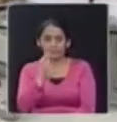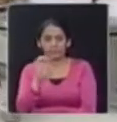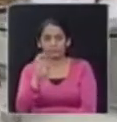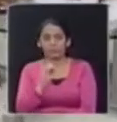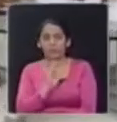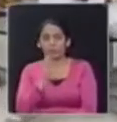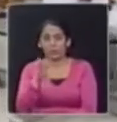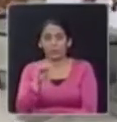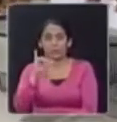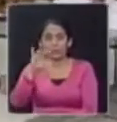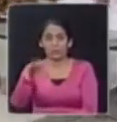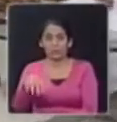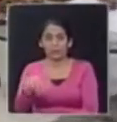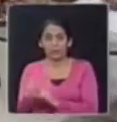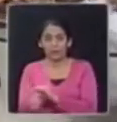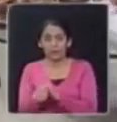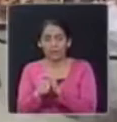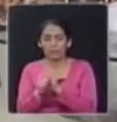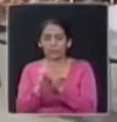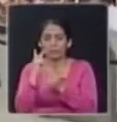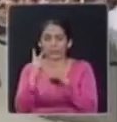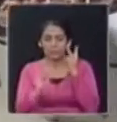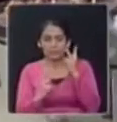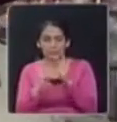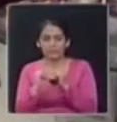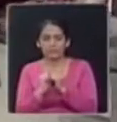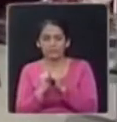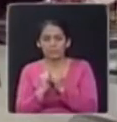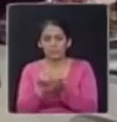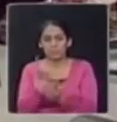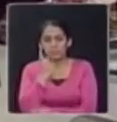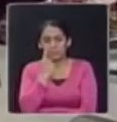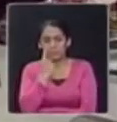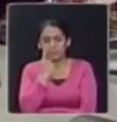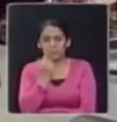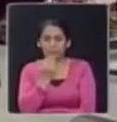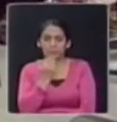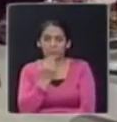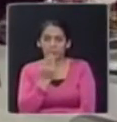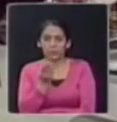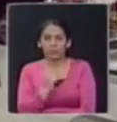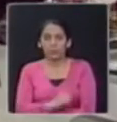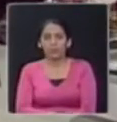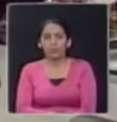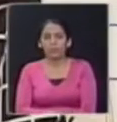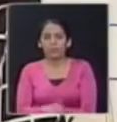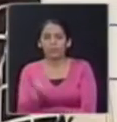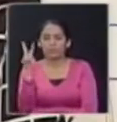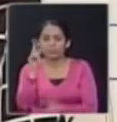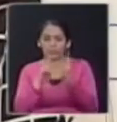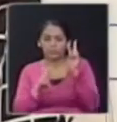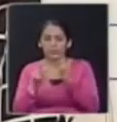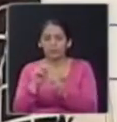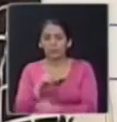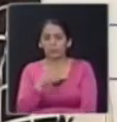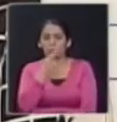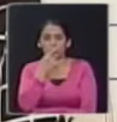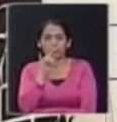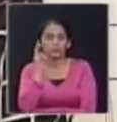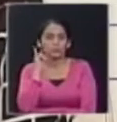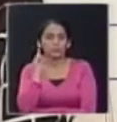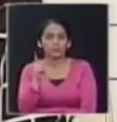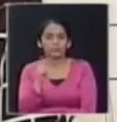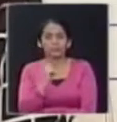a las islas, en el que vamos a continuar con la evaluación de la salud bucal de los niños